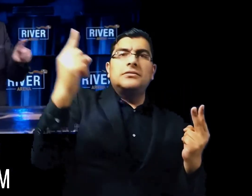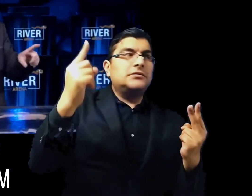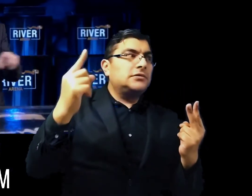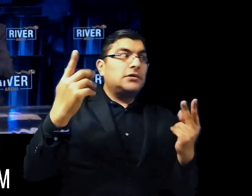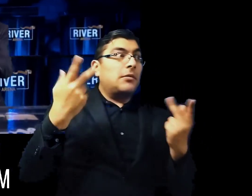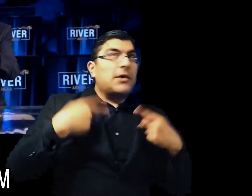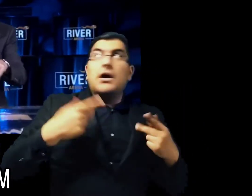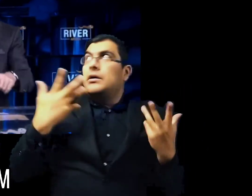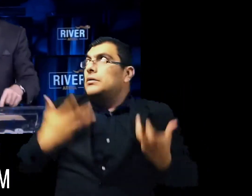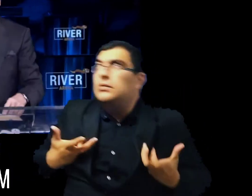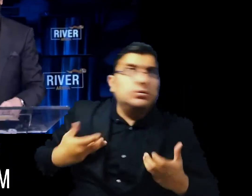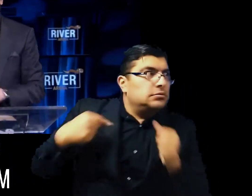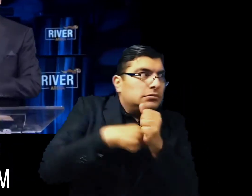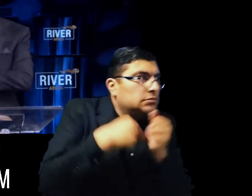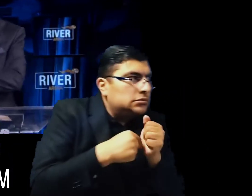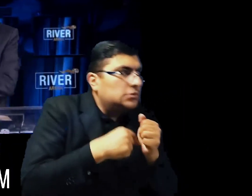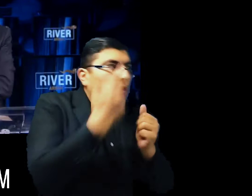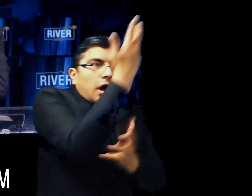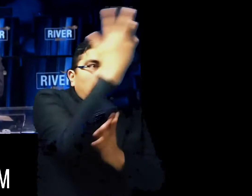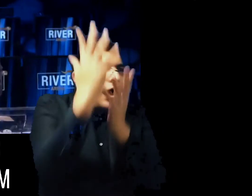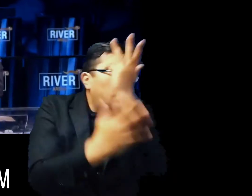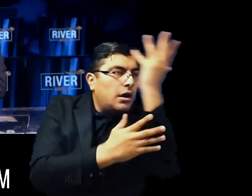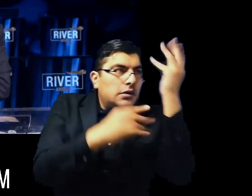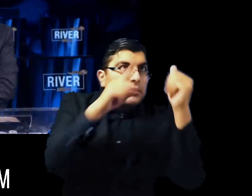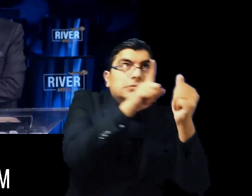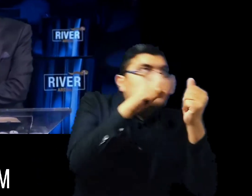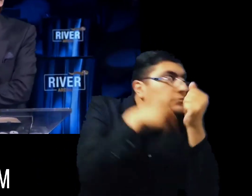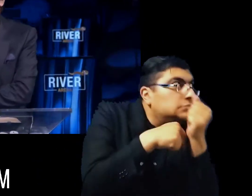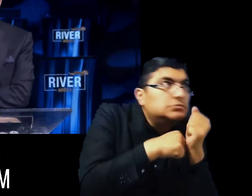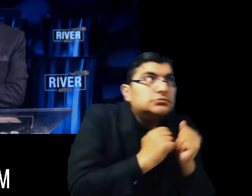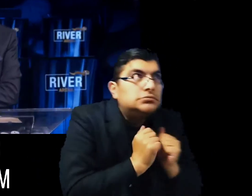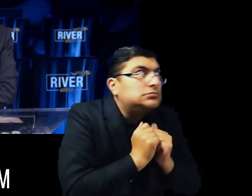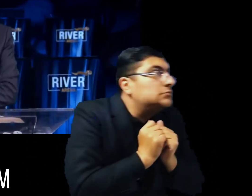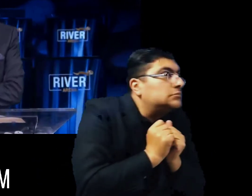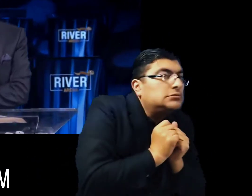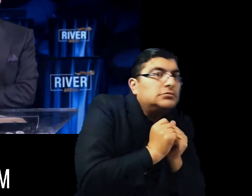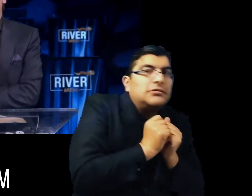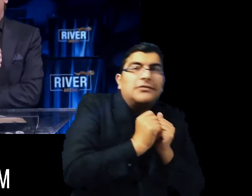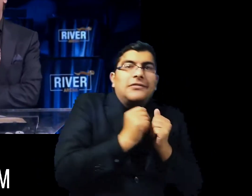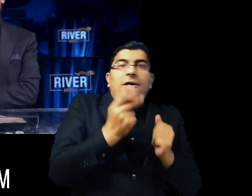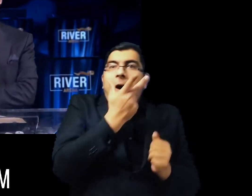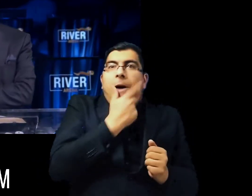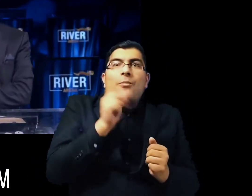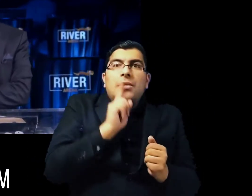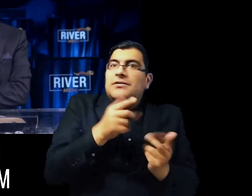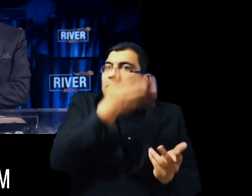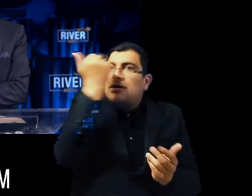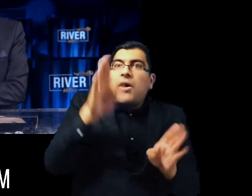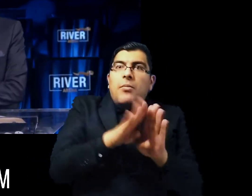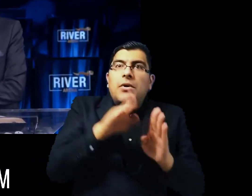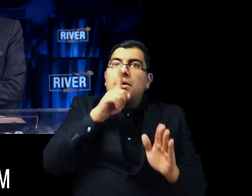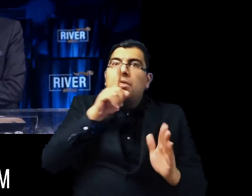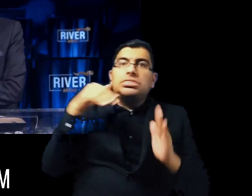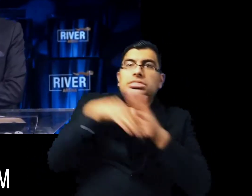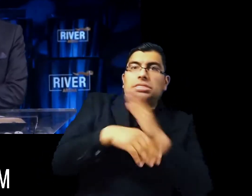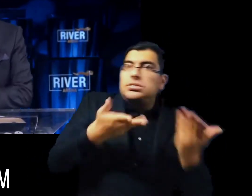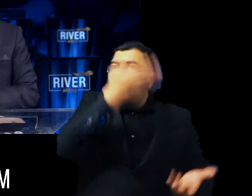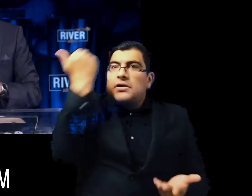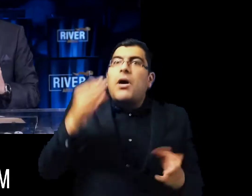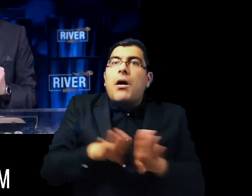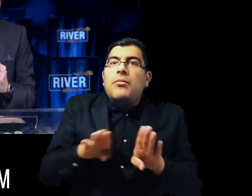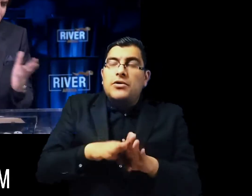corrieron a esconderse entre los árboles. Adán y Eva no sabían cómo enfrentar su fracaso. Y nosotros